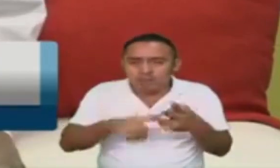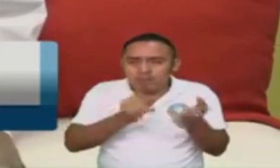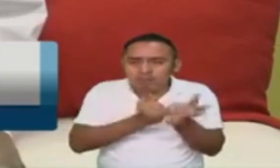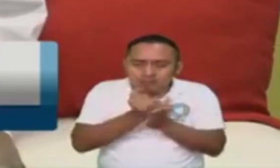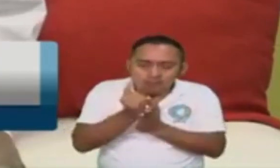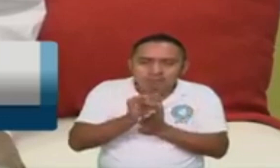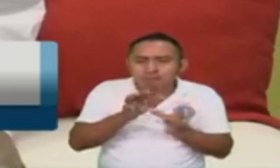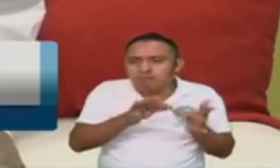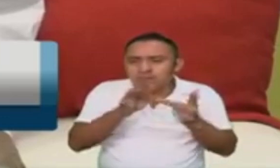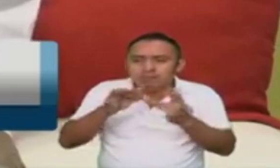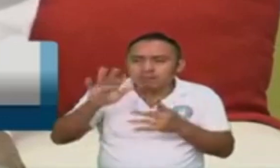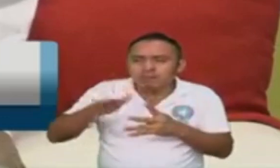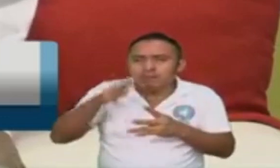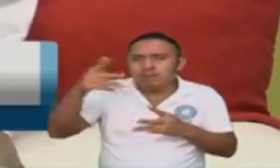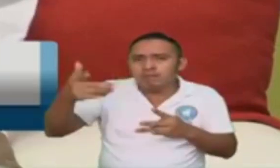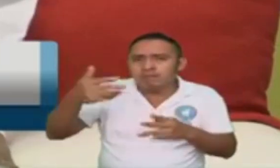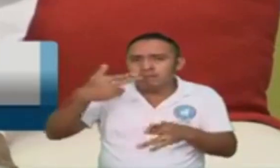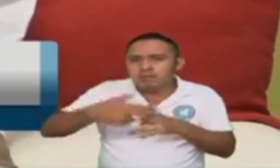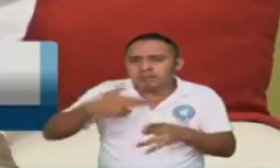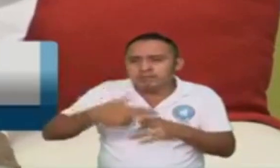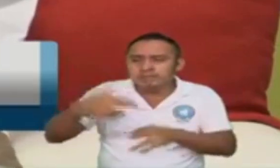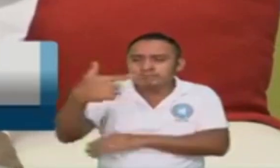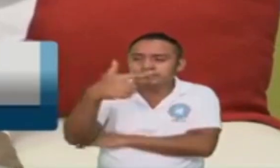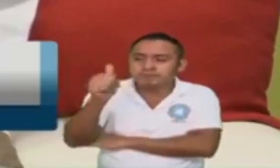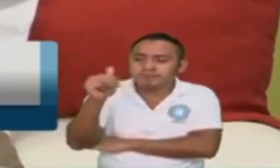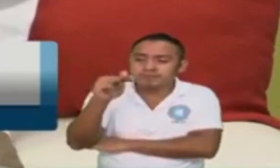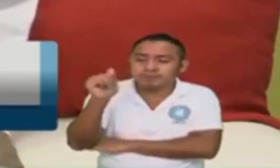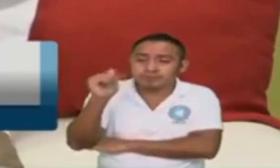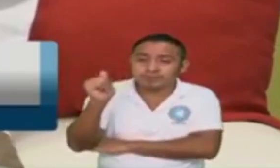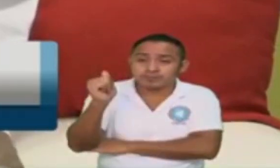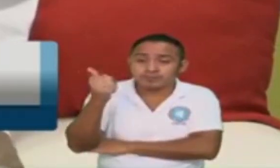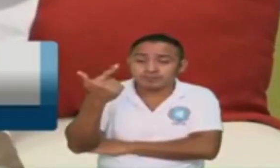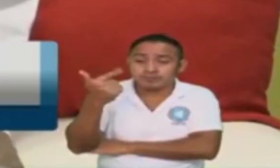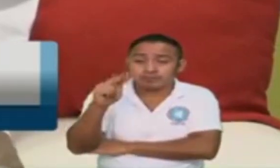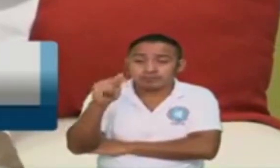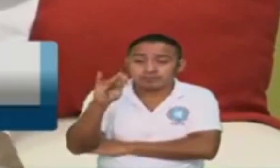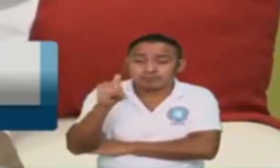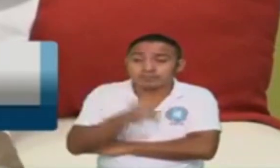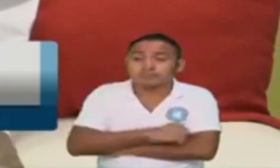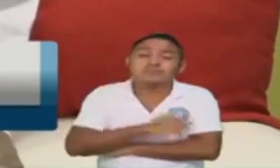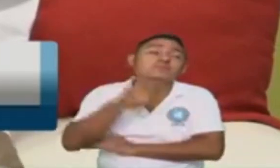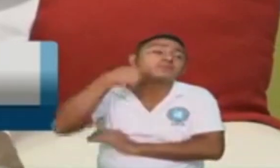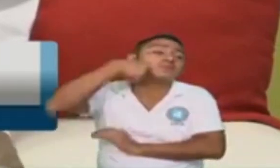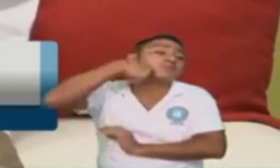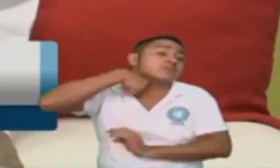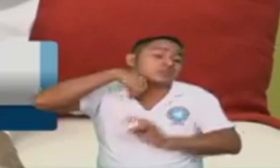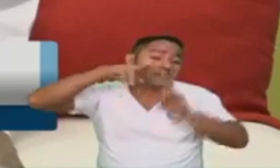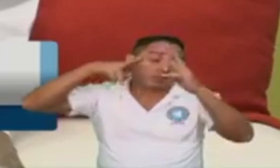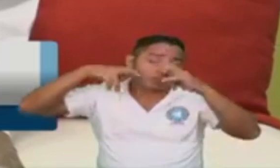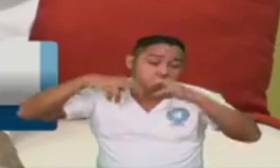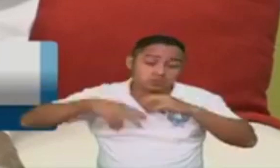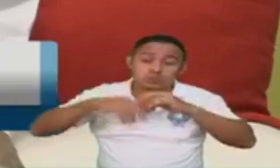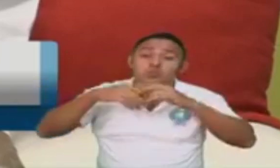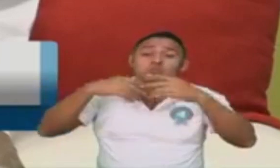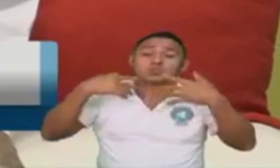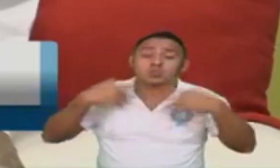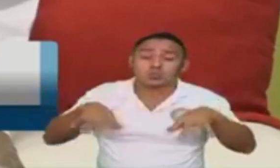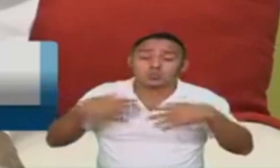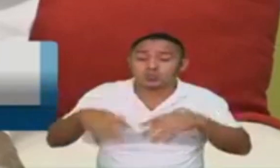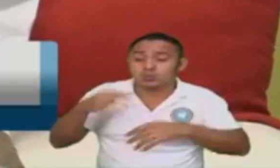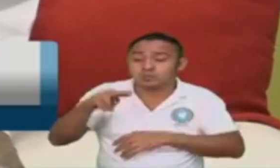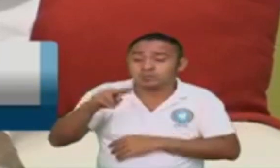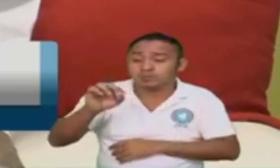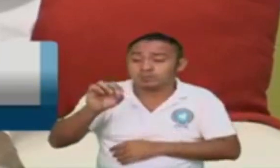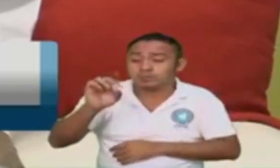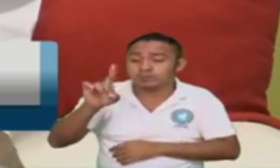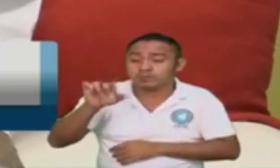te hacen un estudio que se llama gammagrafía de tiroides cuando encuentran un nódulo